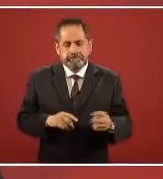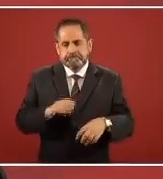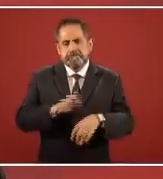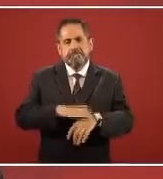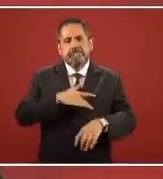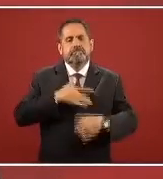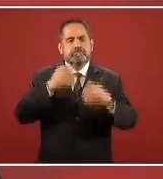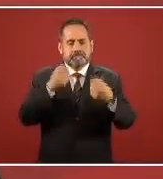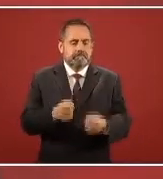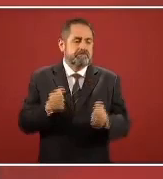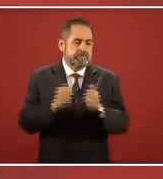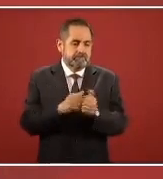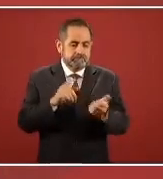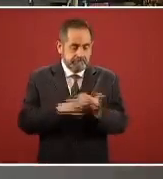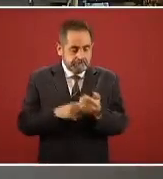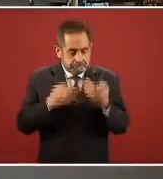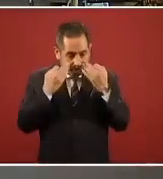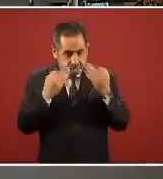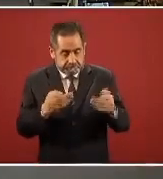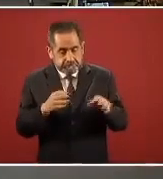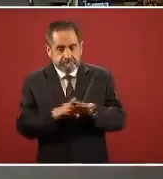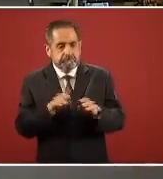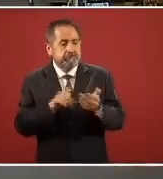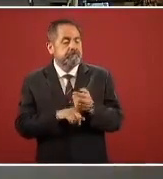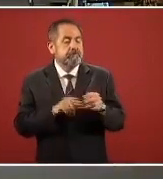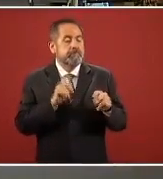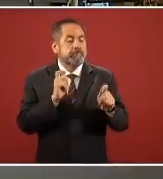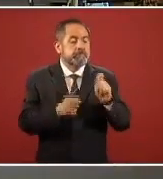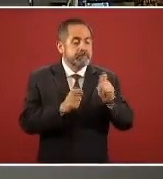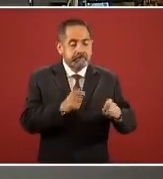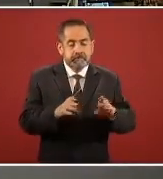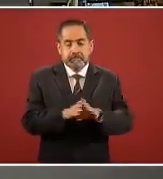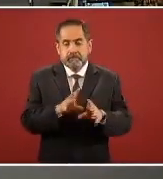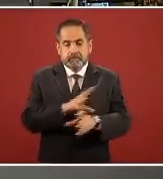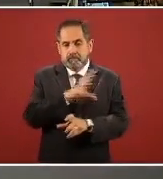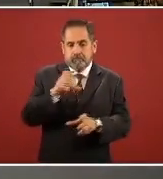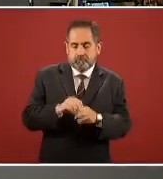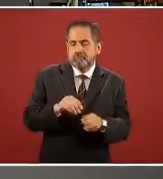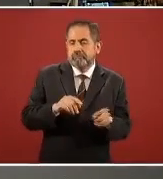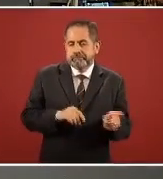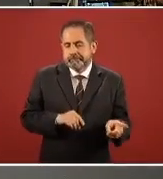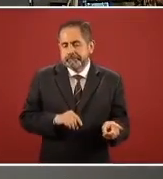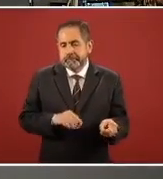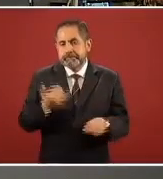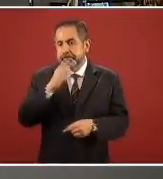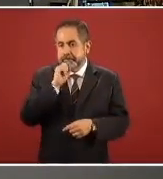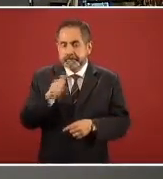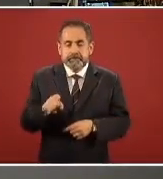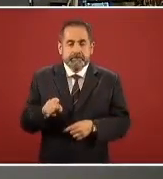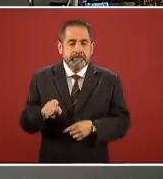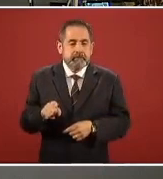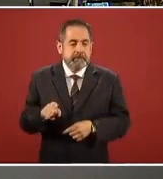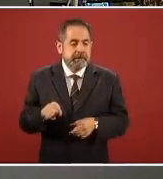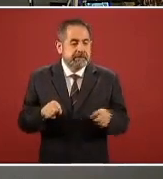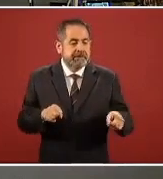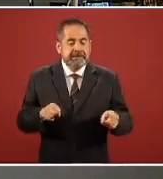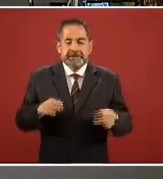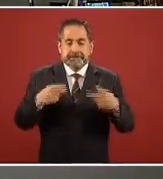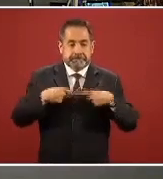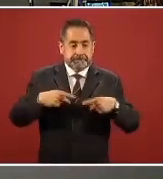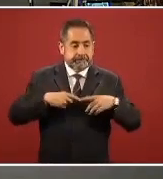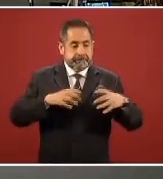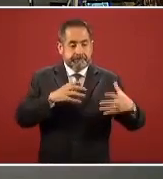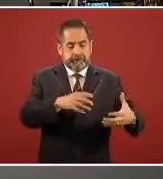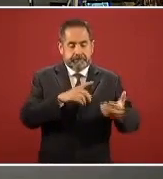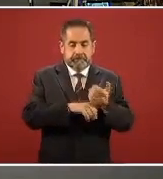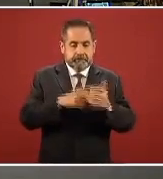seguridad basados en la presencia, en el despliegue de toda la Guardia. Además de la Guardia está personal